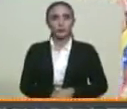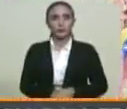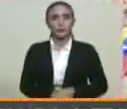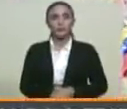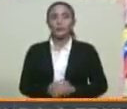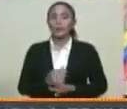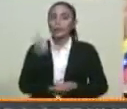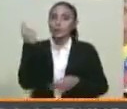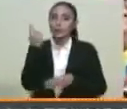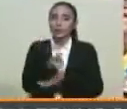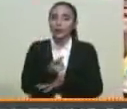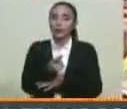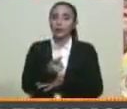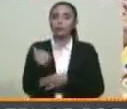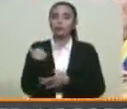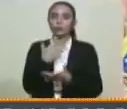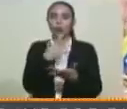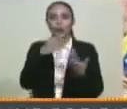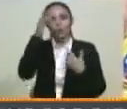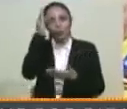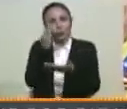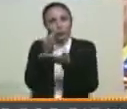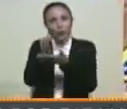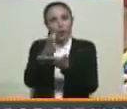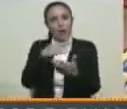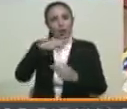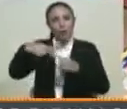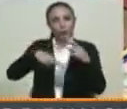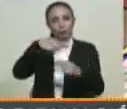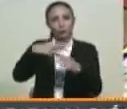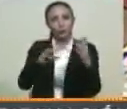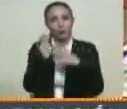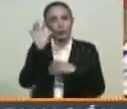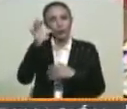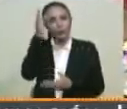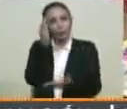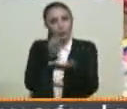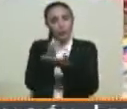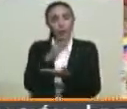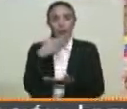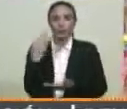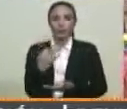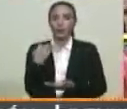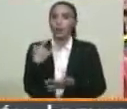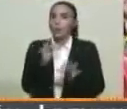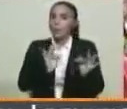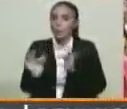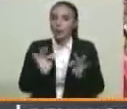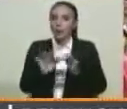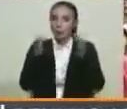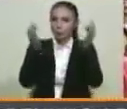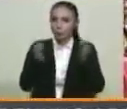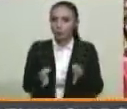tener fe en nuestra revolución y en nuestra patria. Y prepararnos.